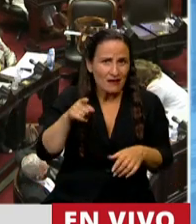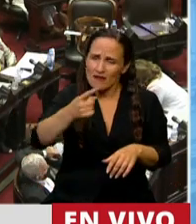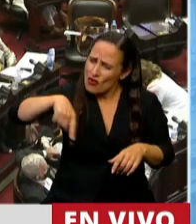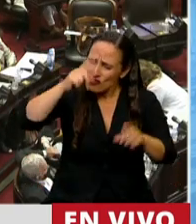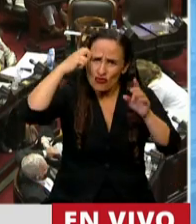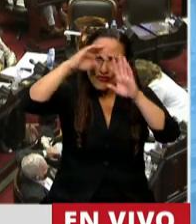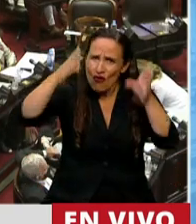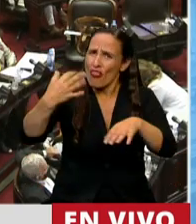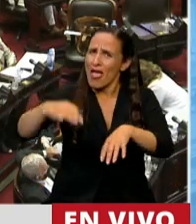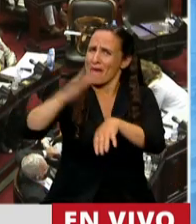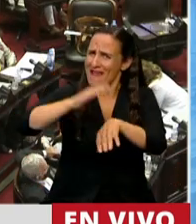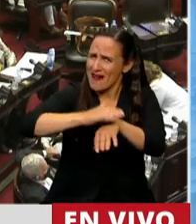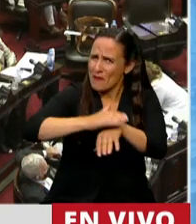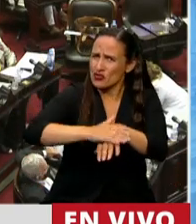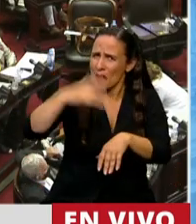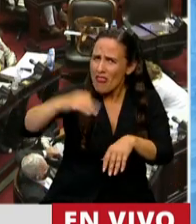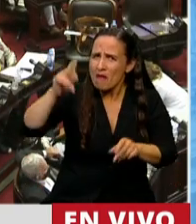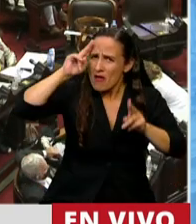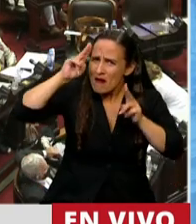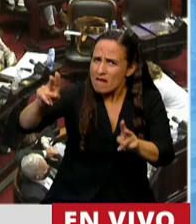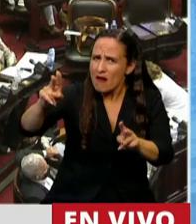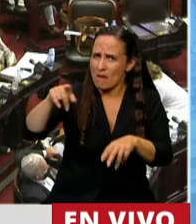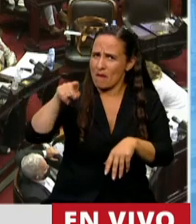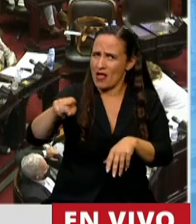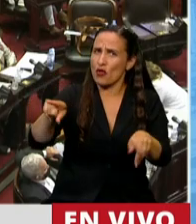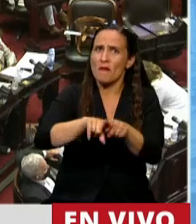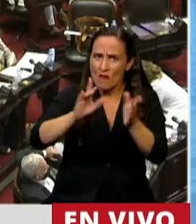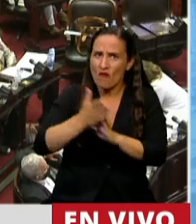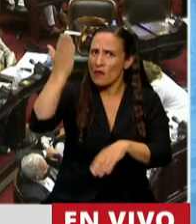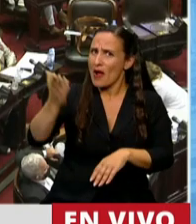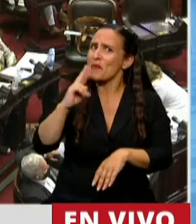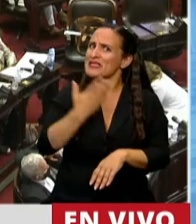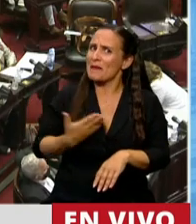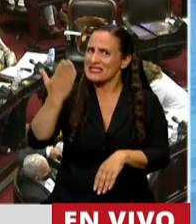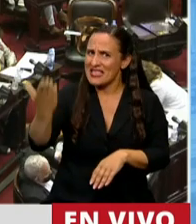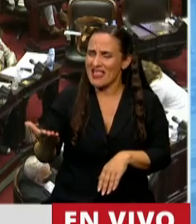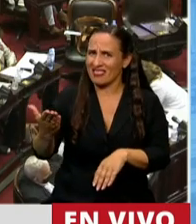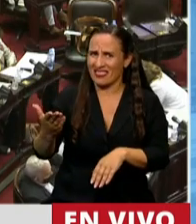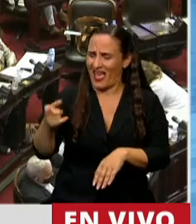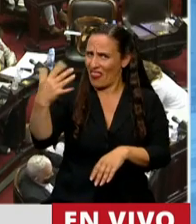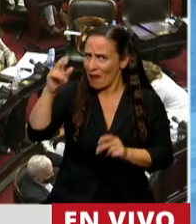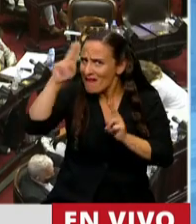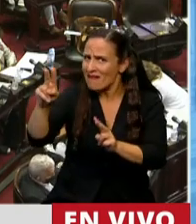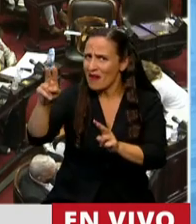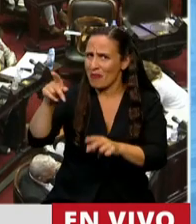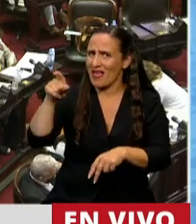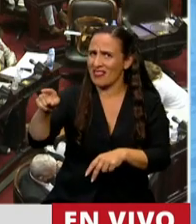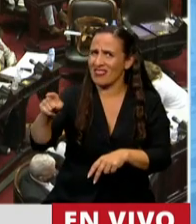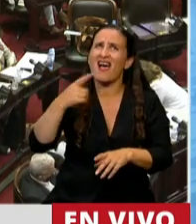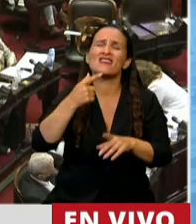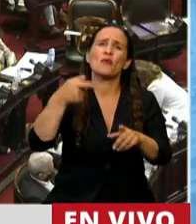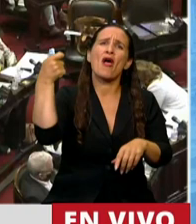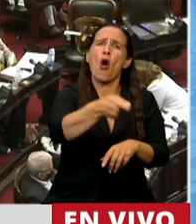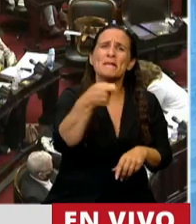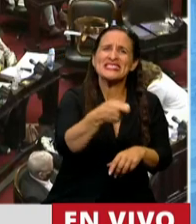respetar las figuras institucionales, como el caso de la vicepresidenta de la Nación, vincularla a un episodio de un homicidio